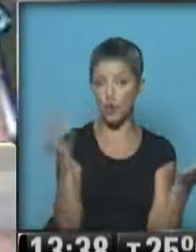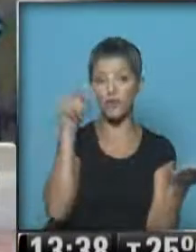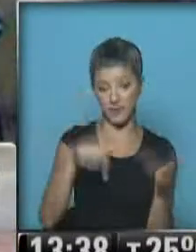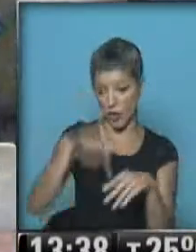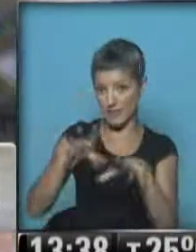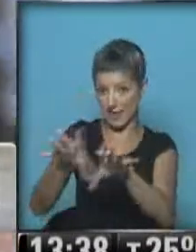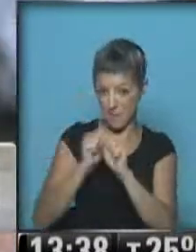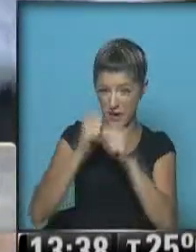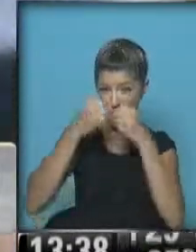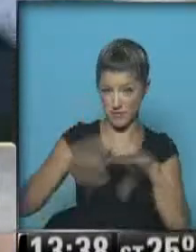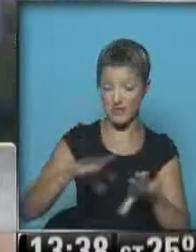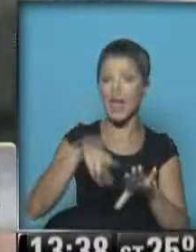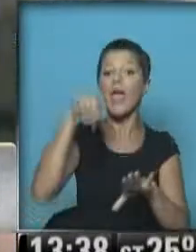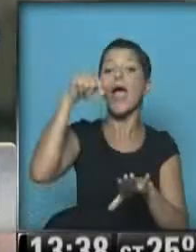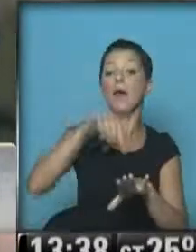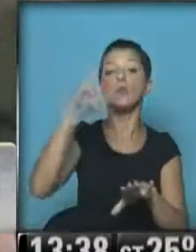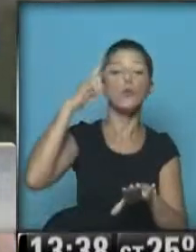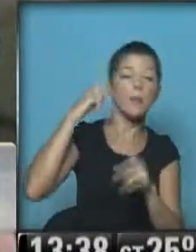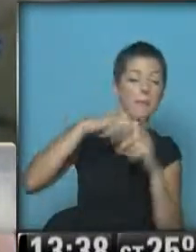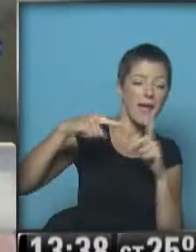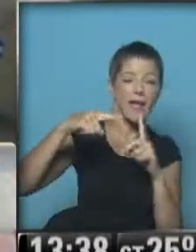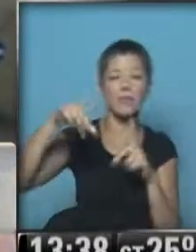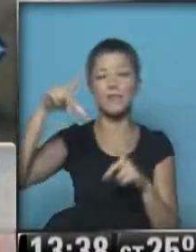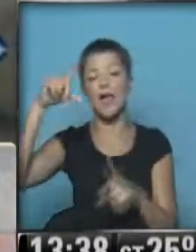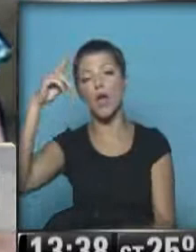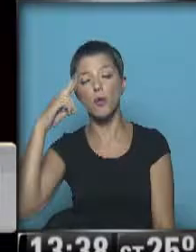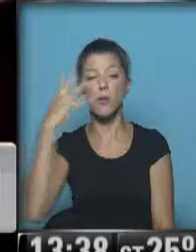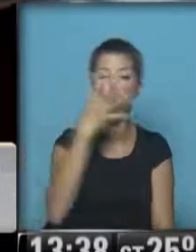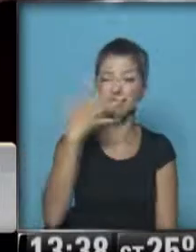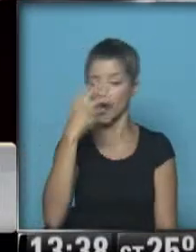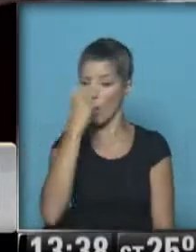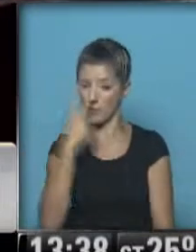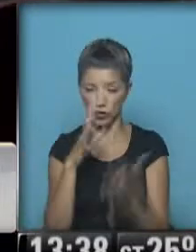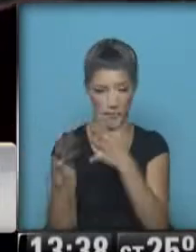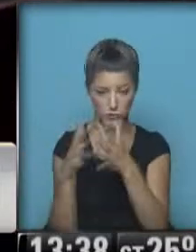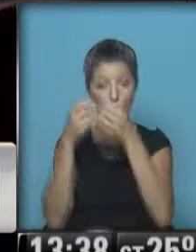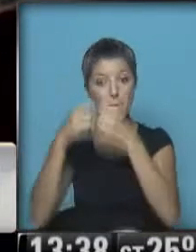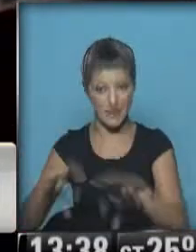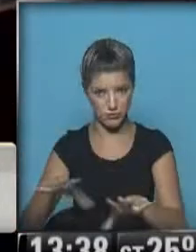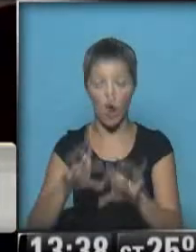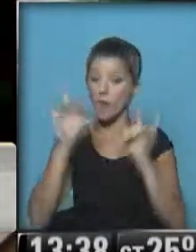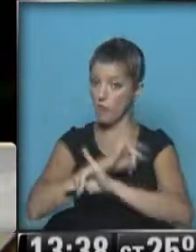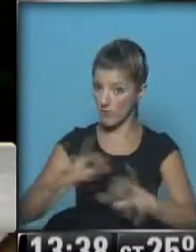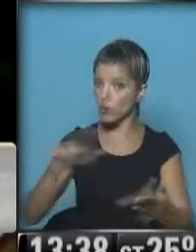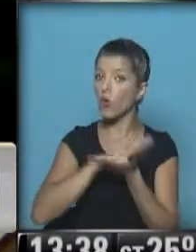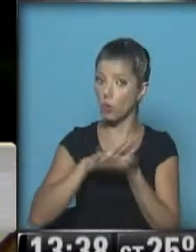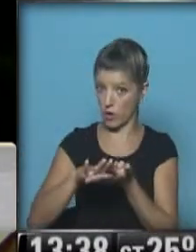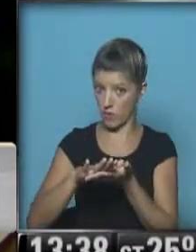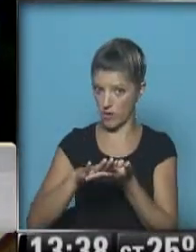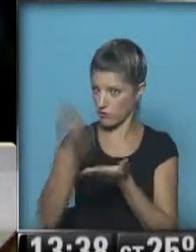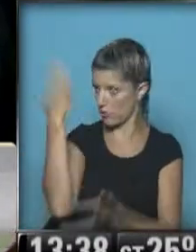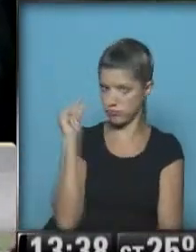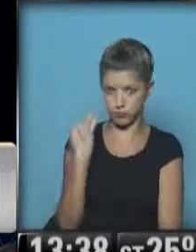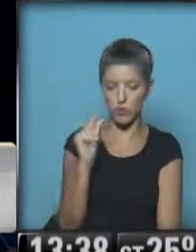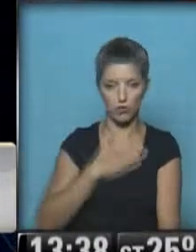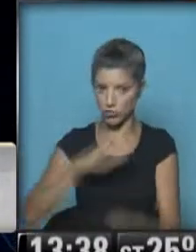para las 9 de la mañana. Todo comenzó a partir de las 9 y media, 10 menos cuarto aproximadamente, con un poquito de retraso. Novedades de últimos segundos. Como siempre,